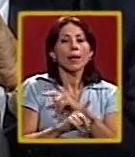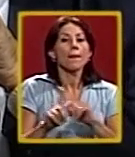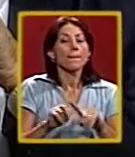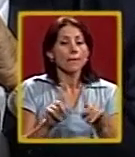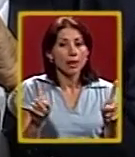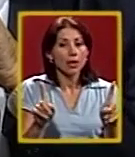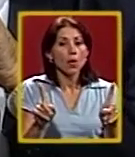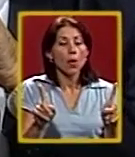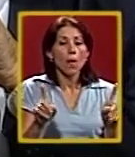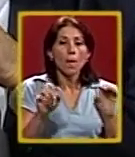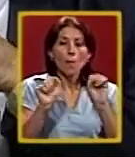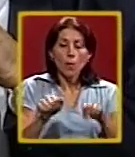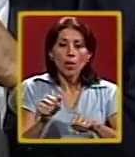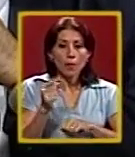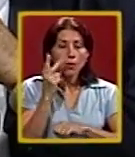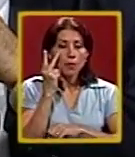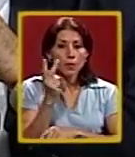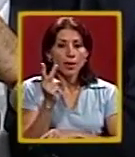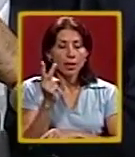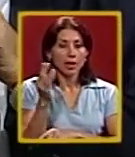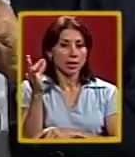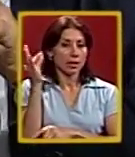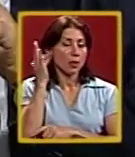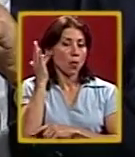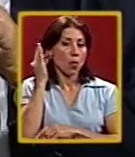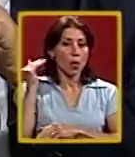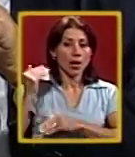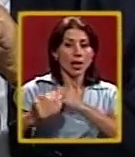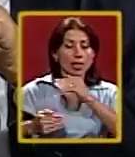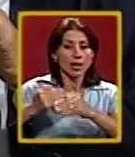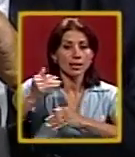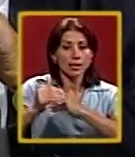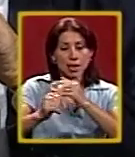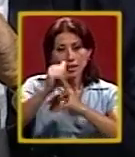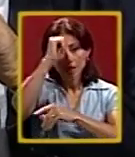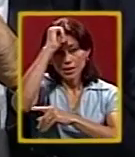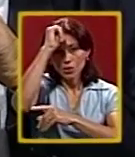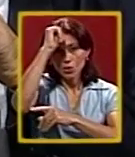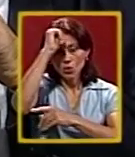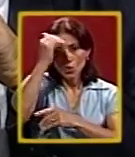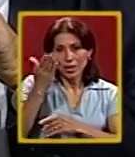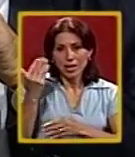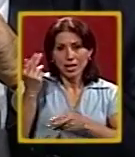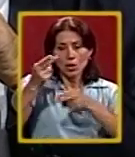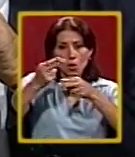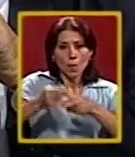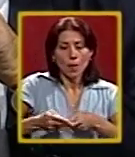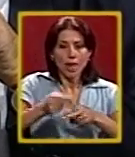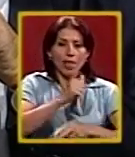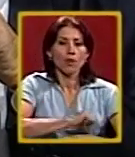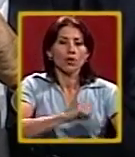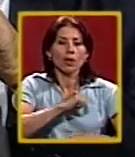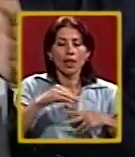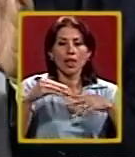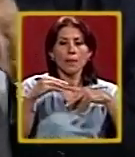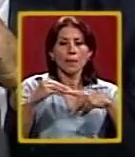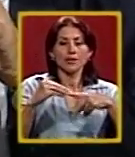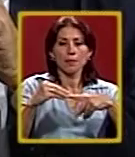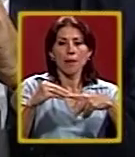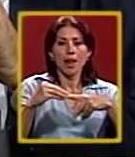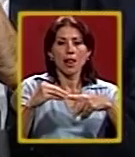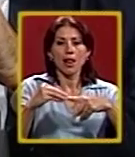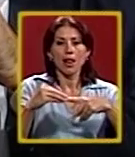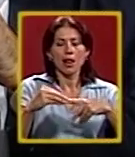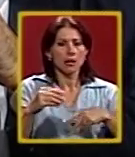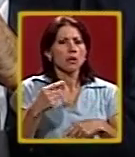la hindú esta, o la descendiente de hindú que acaba de ser nombrada la autoridad principal de la, y voy a decir